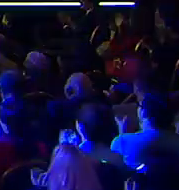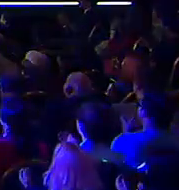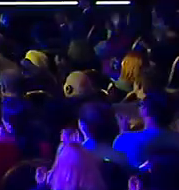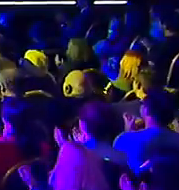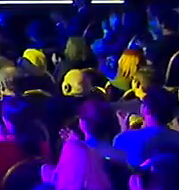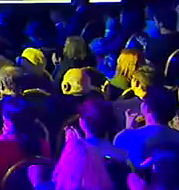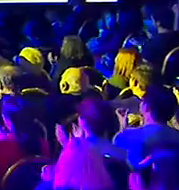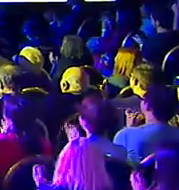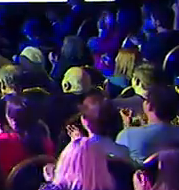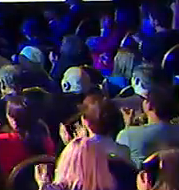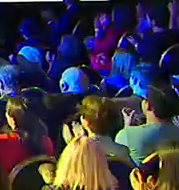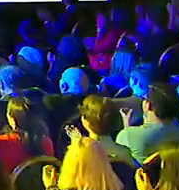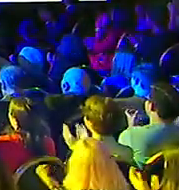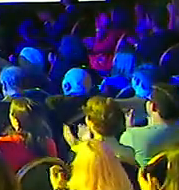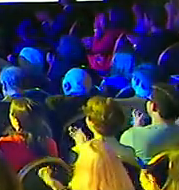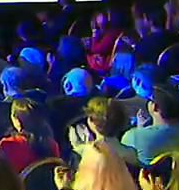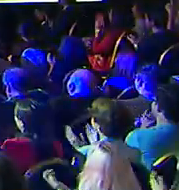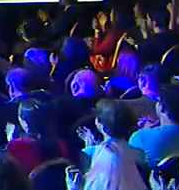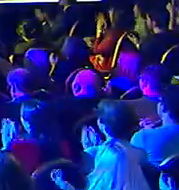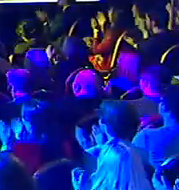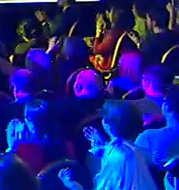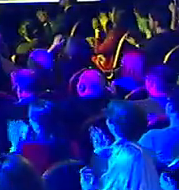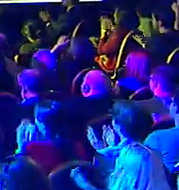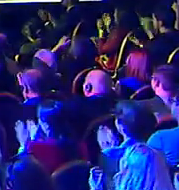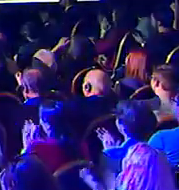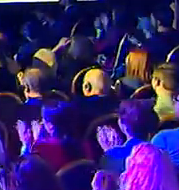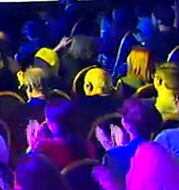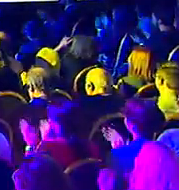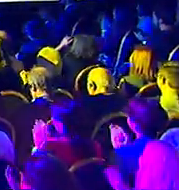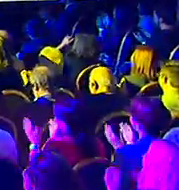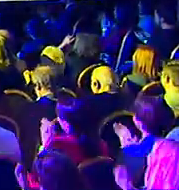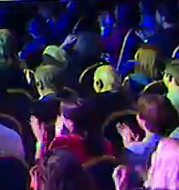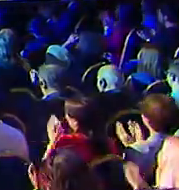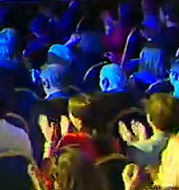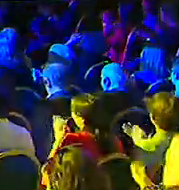Muchas gracias, Brian, por ser parte de este encuentro científico.